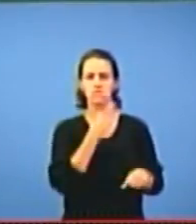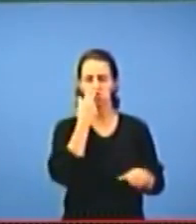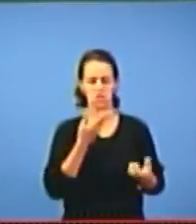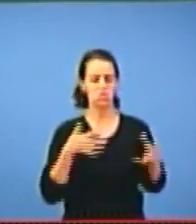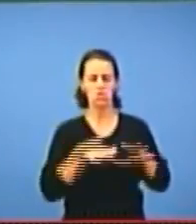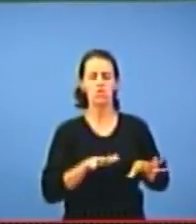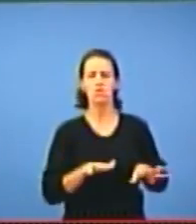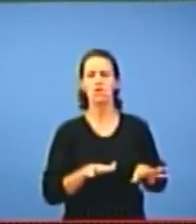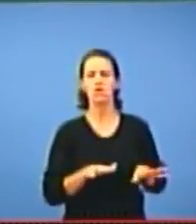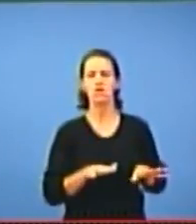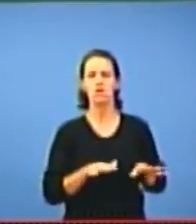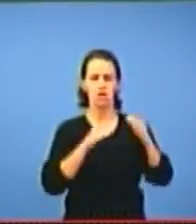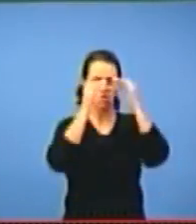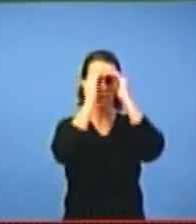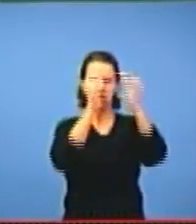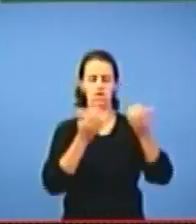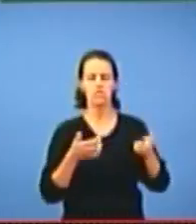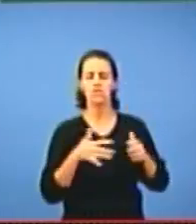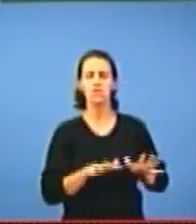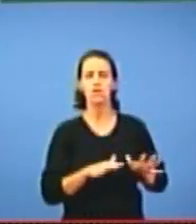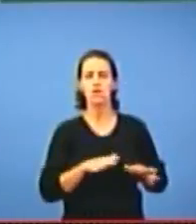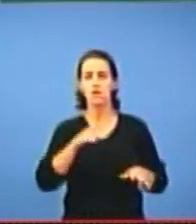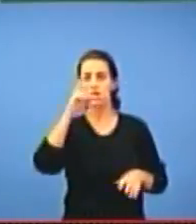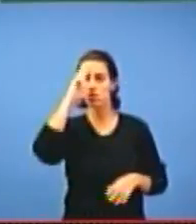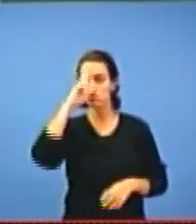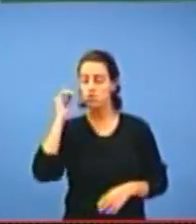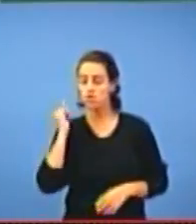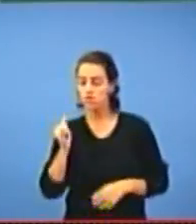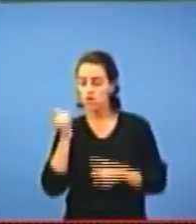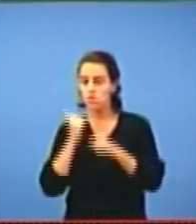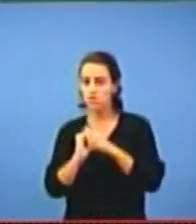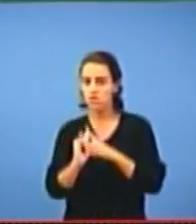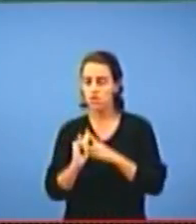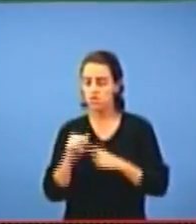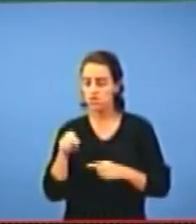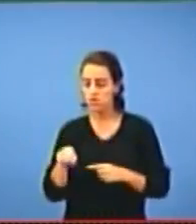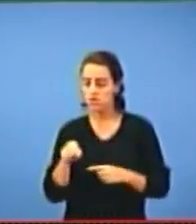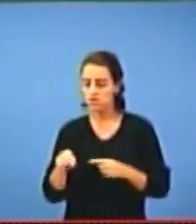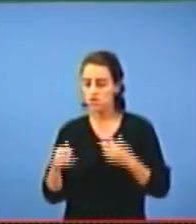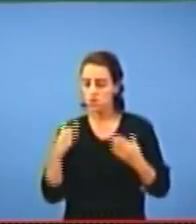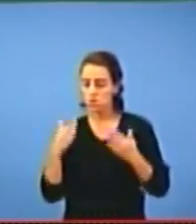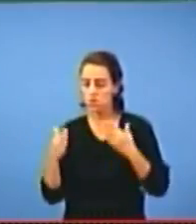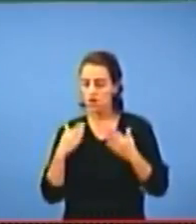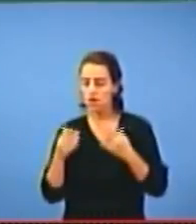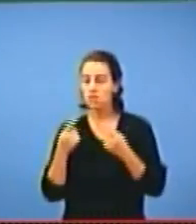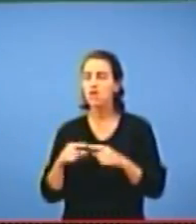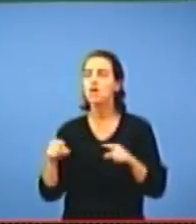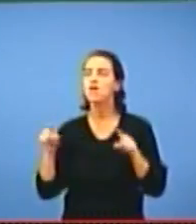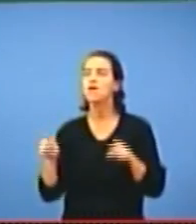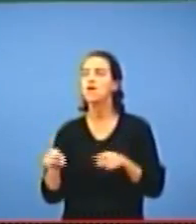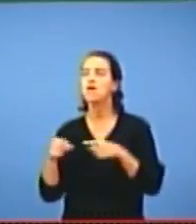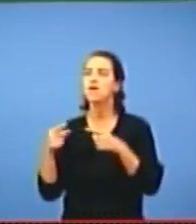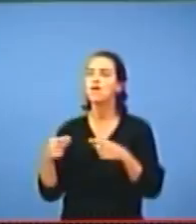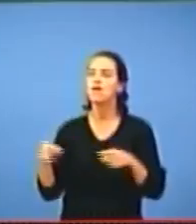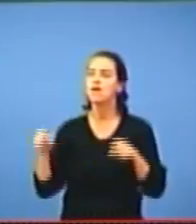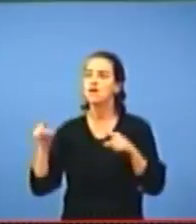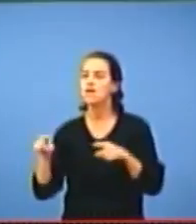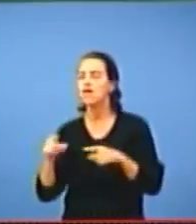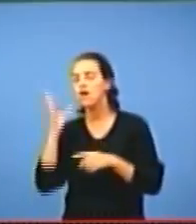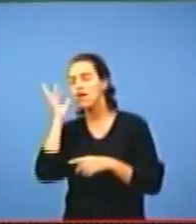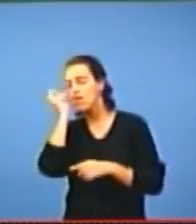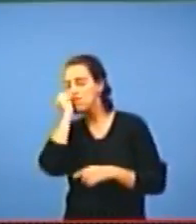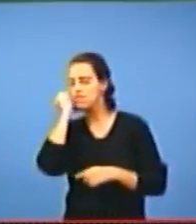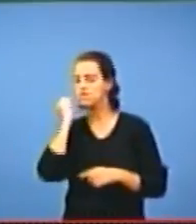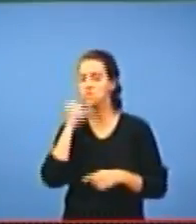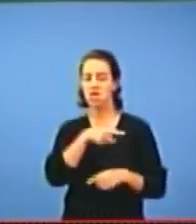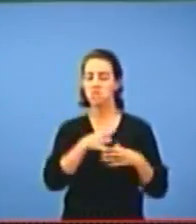aplicaba en sus corazones. Entonces el Señor dice así a los profetas: tú eres para ellos como una canción. Ellos